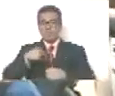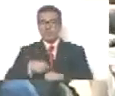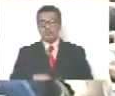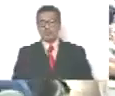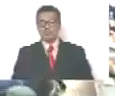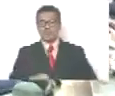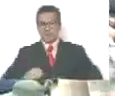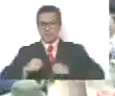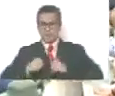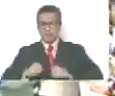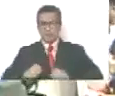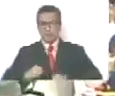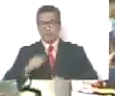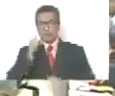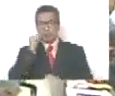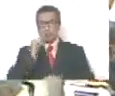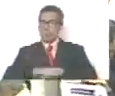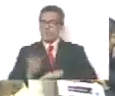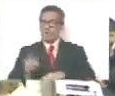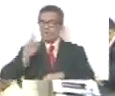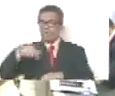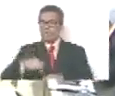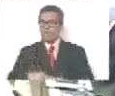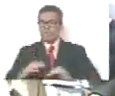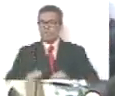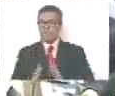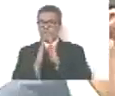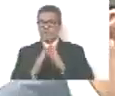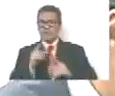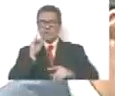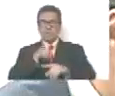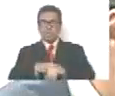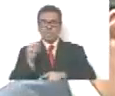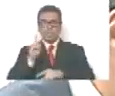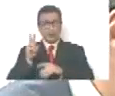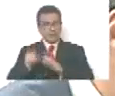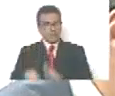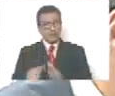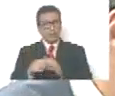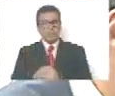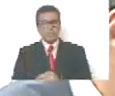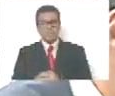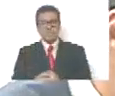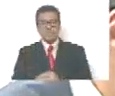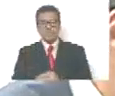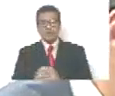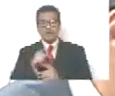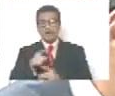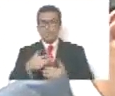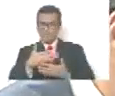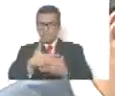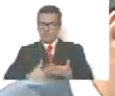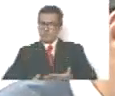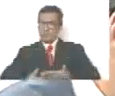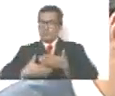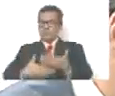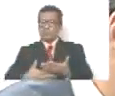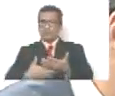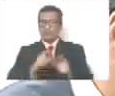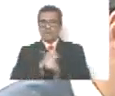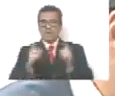valiente porque además de eso enfrentó a la oligarquía venezolana con esta propuesta de la reforma